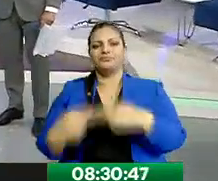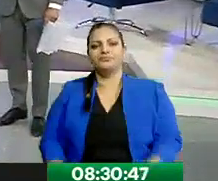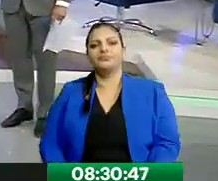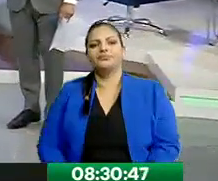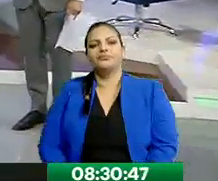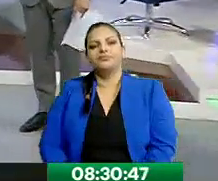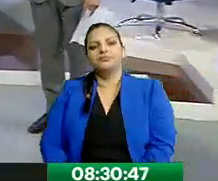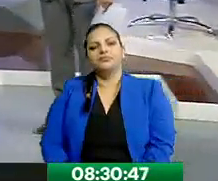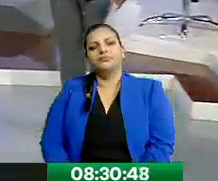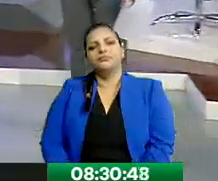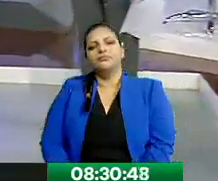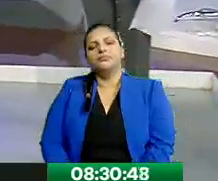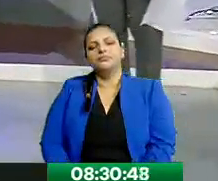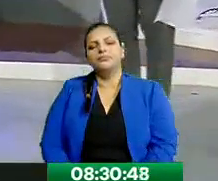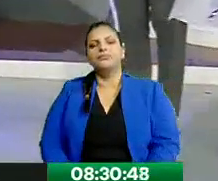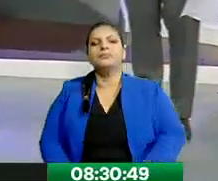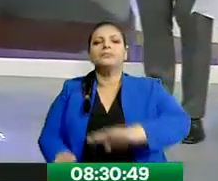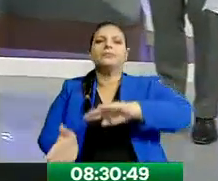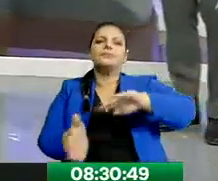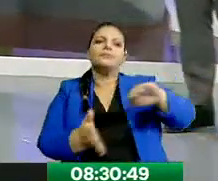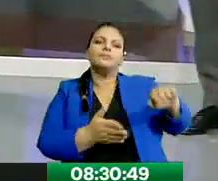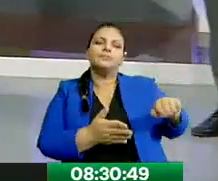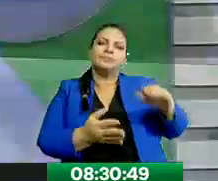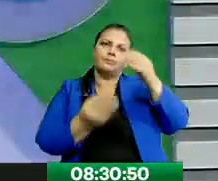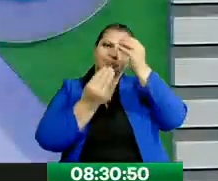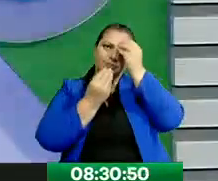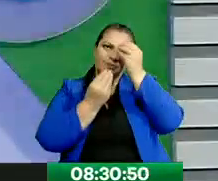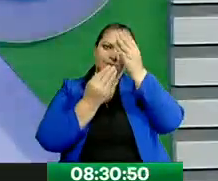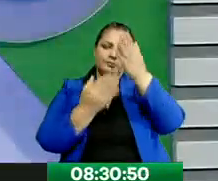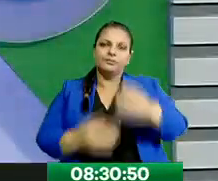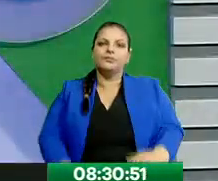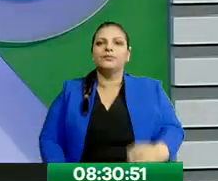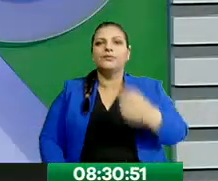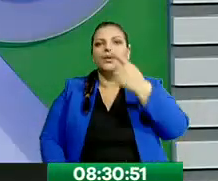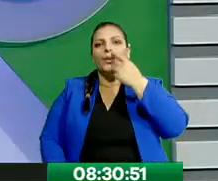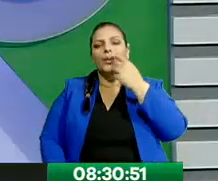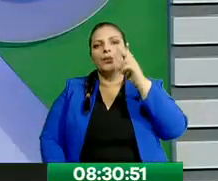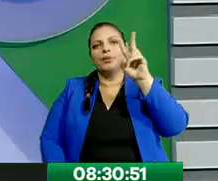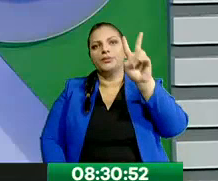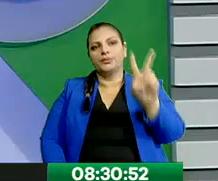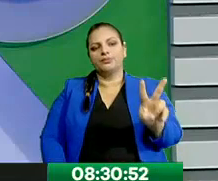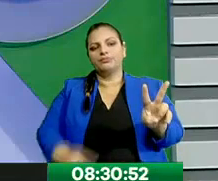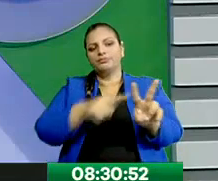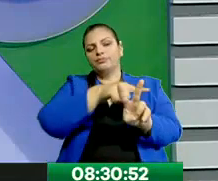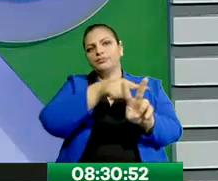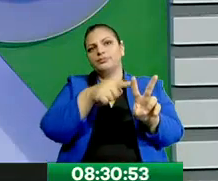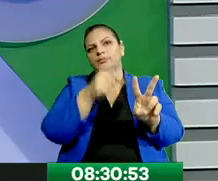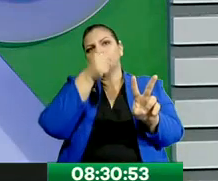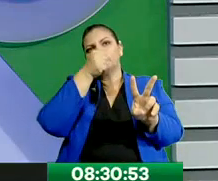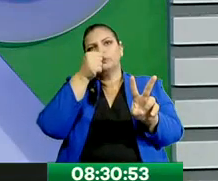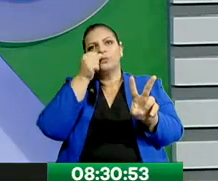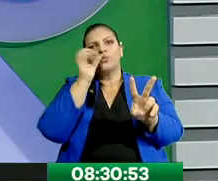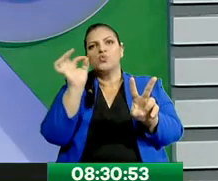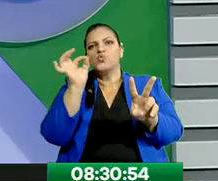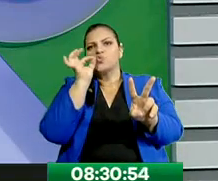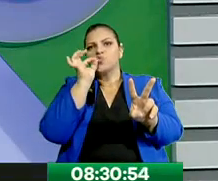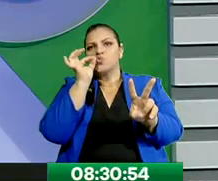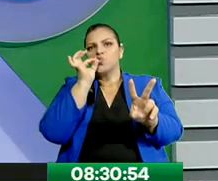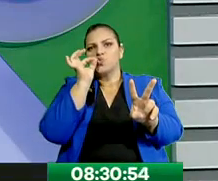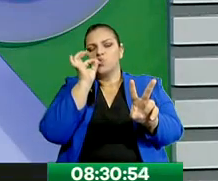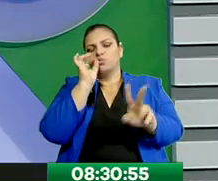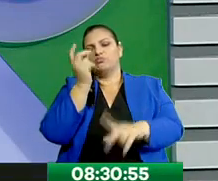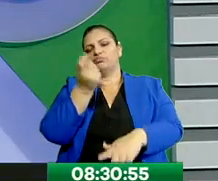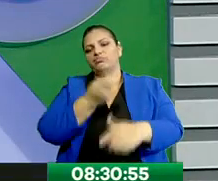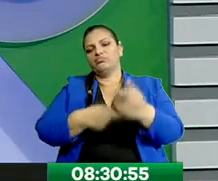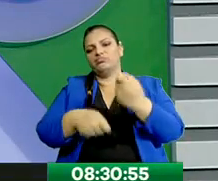Cambiamos de tema, amigos televidentes. Les comentamos que 2 supuestos microtraficantes de droga fueron detenidos en diferentes circunstancias en el centro